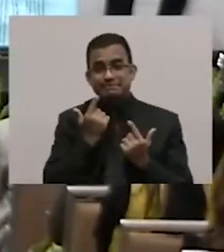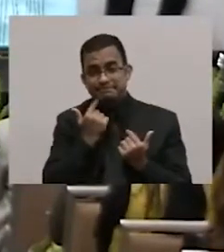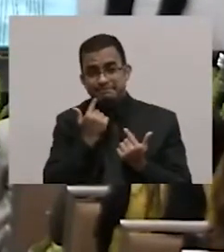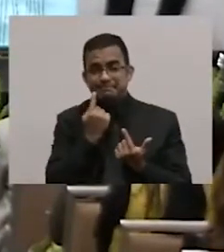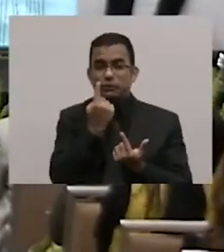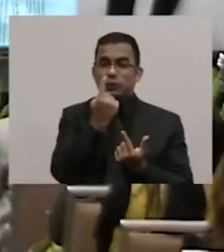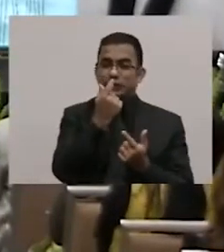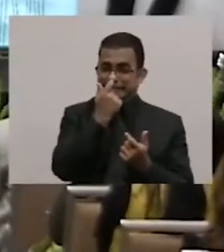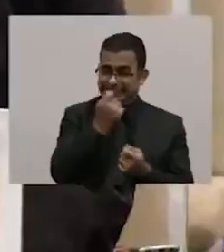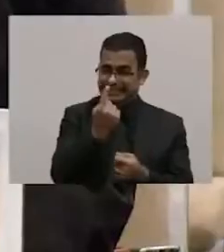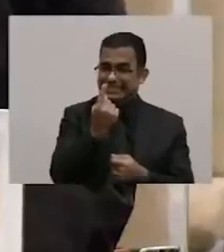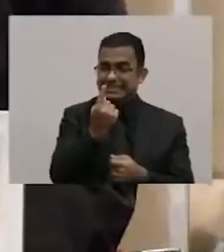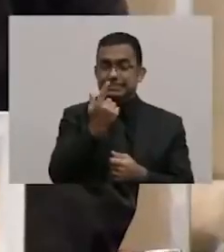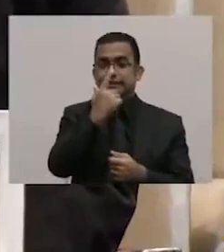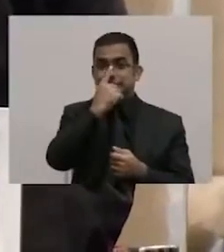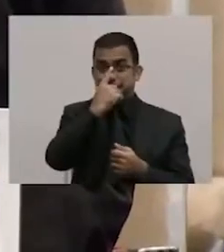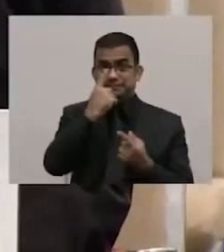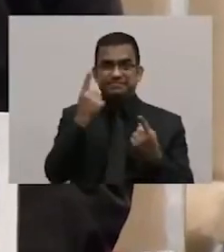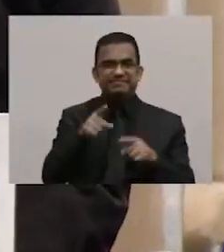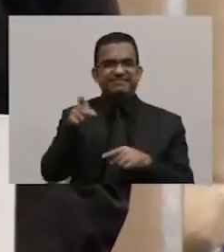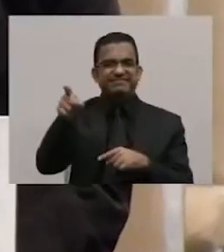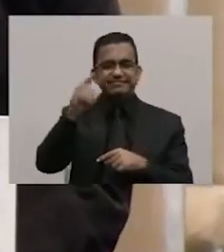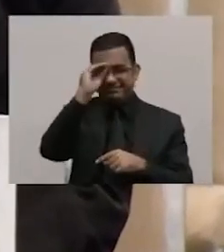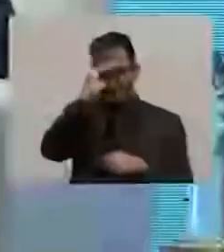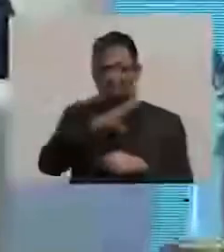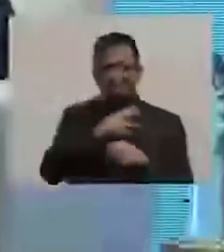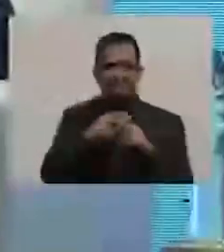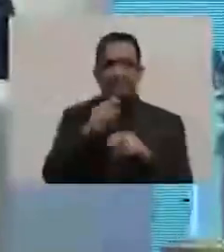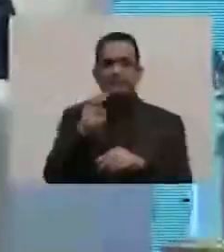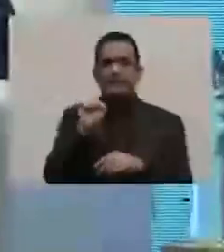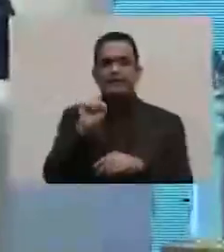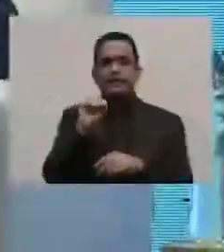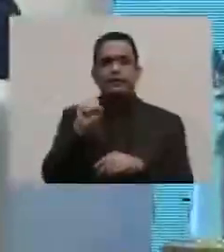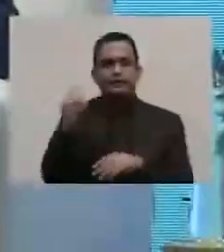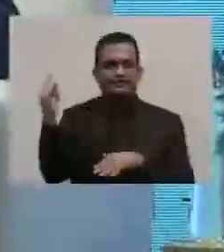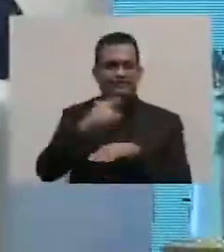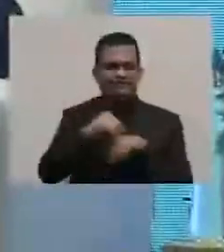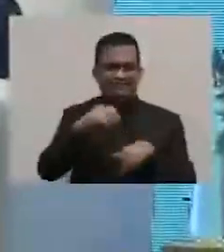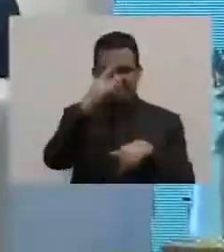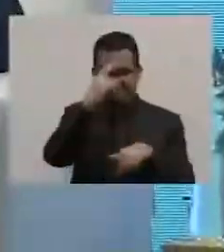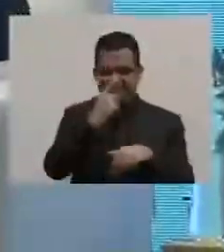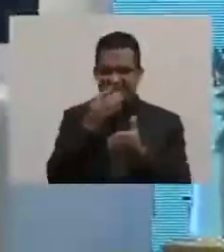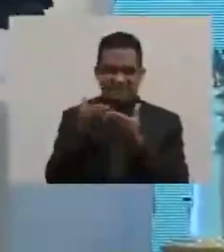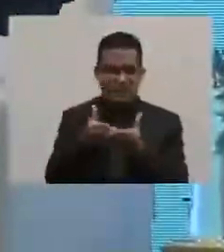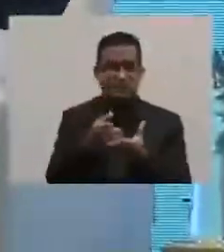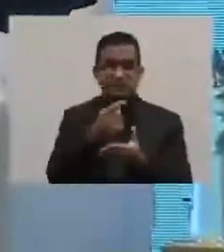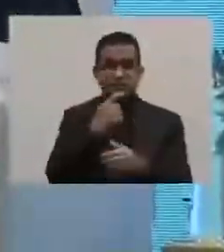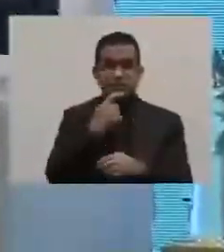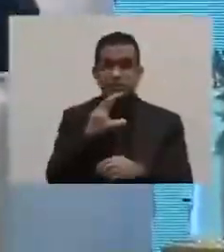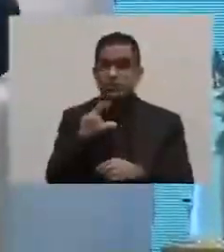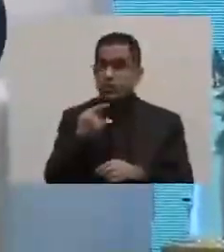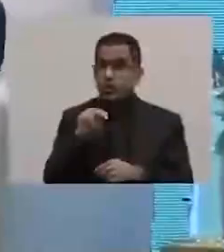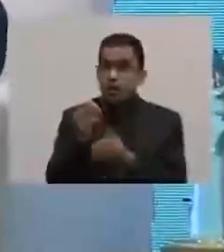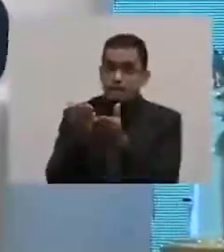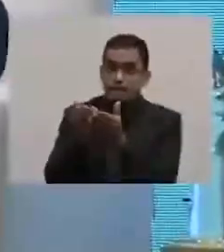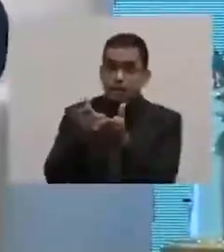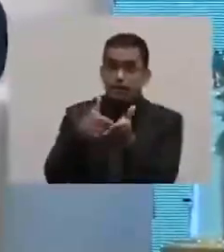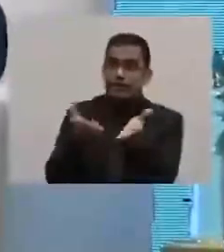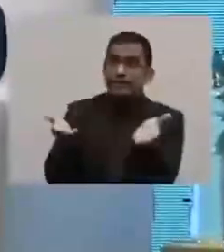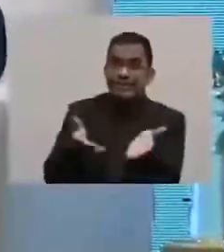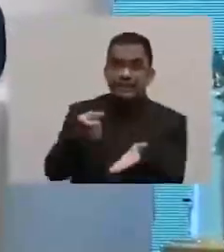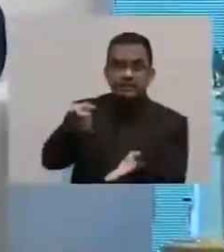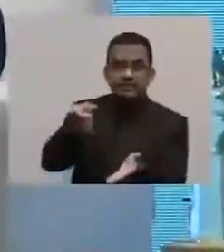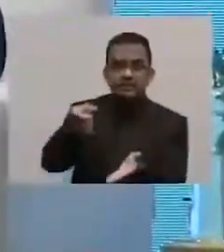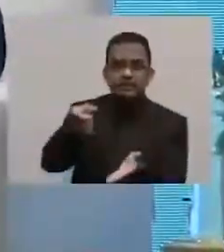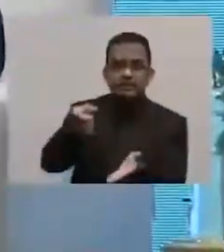en medio de la noticia de que Bezos había venido al país, alguien me dijo, no vino Bezos, es que el yate de él. Y